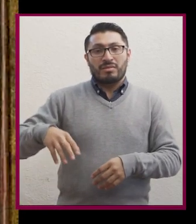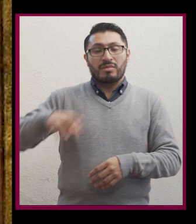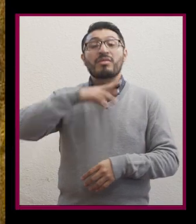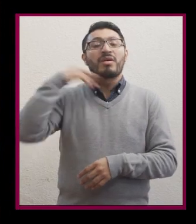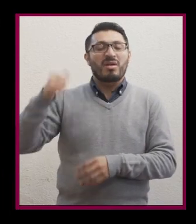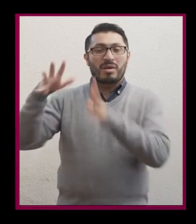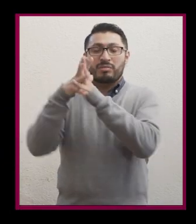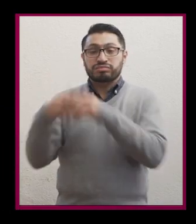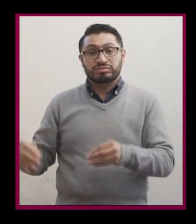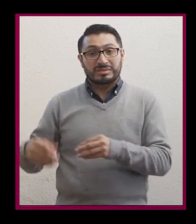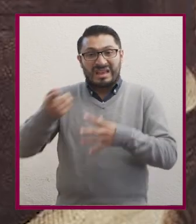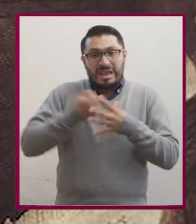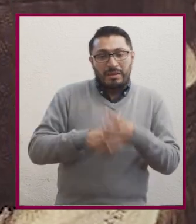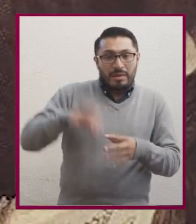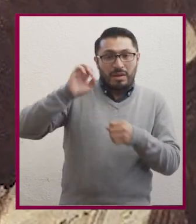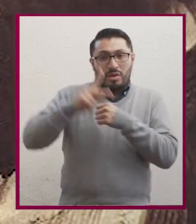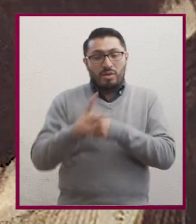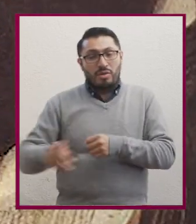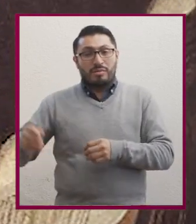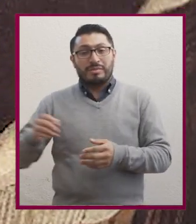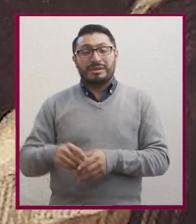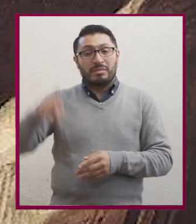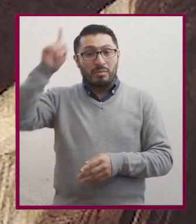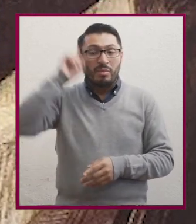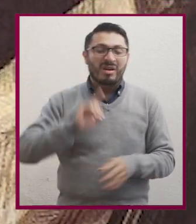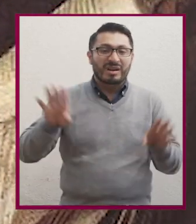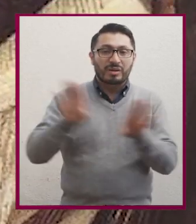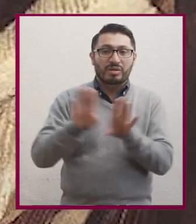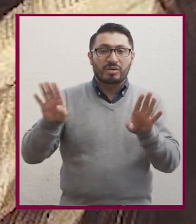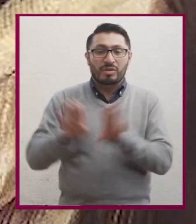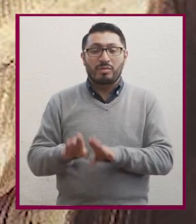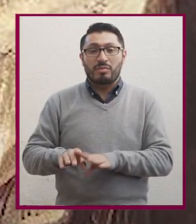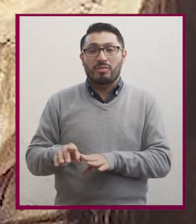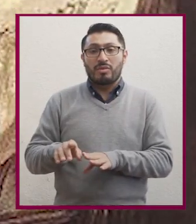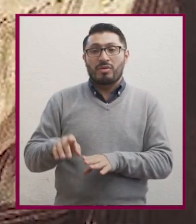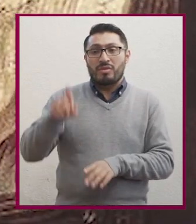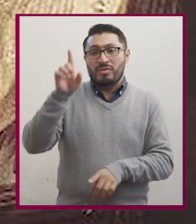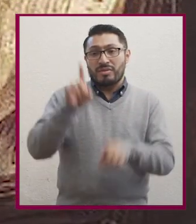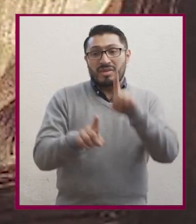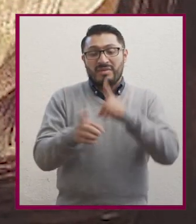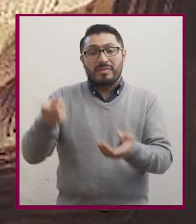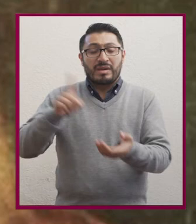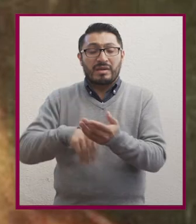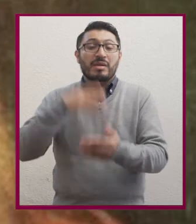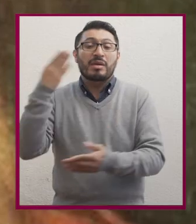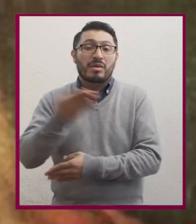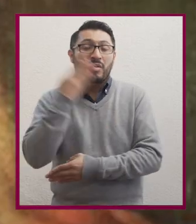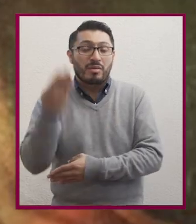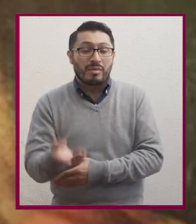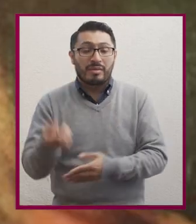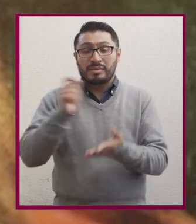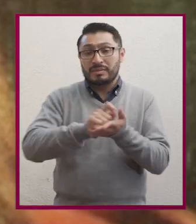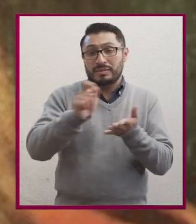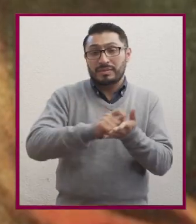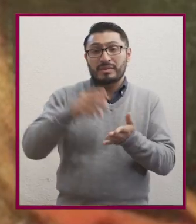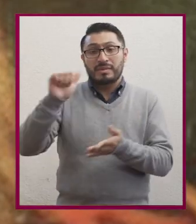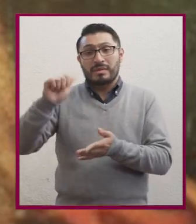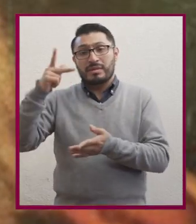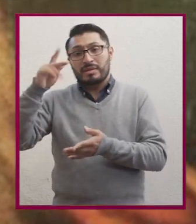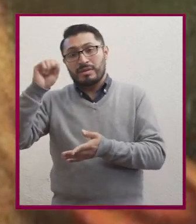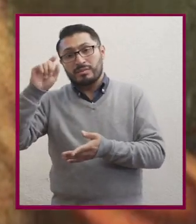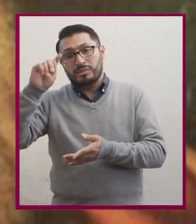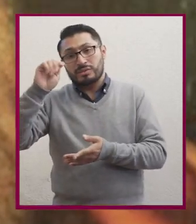en Europa de la Edad Media, el lugar de la mujer fue comúnmente dictado por los textos bíblicos. Los escritos del apóstol Pablo,